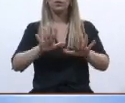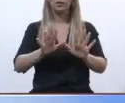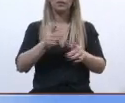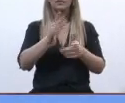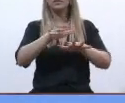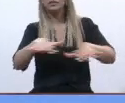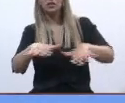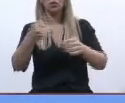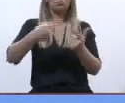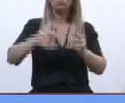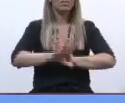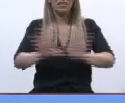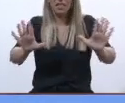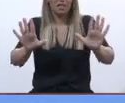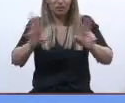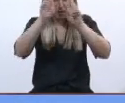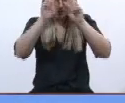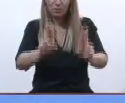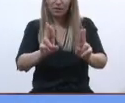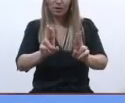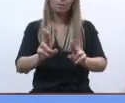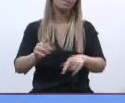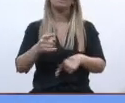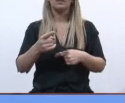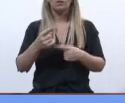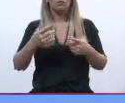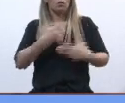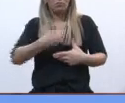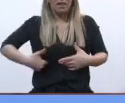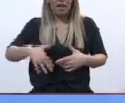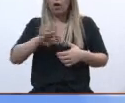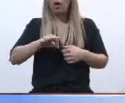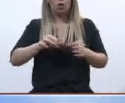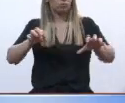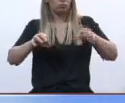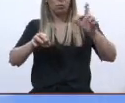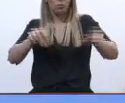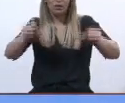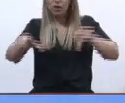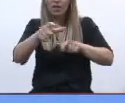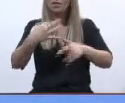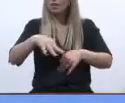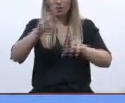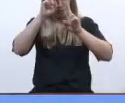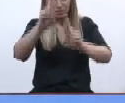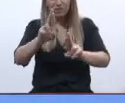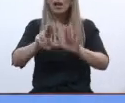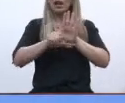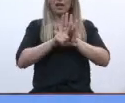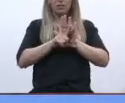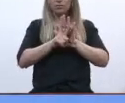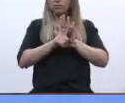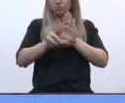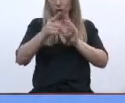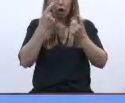sin distinción alguna. Los estados partes, inciso 2, tomarán todas las medidas apropiadas para garantizar que el niño se vea